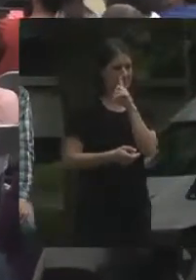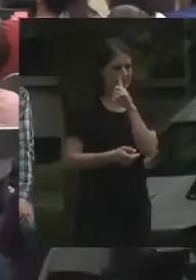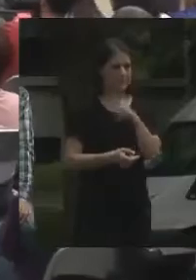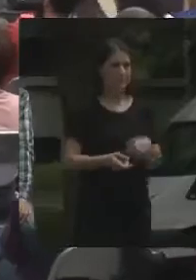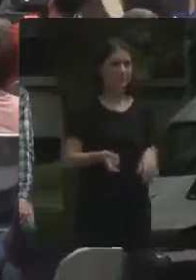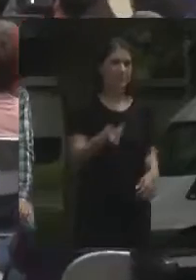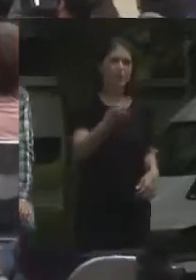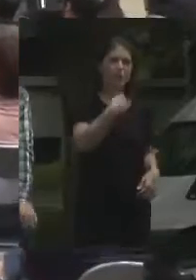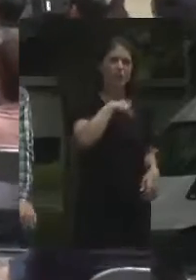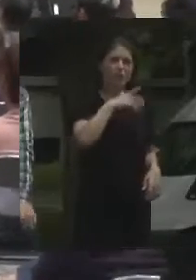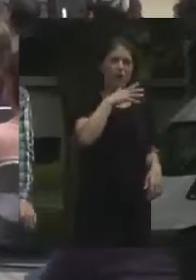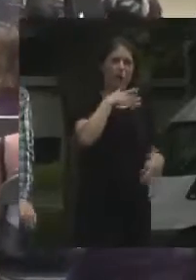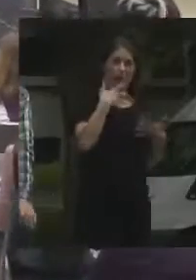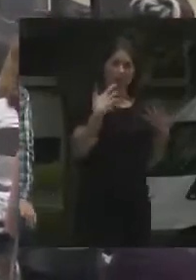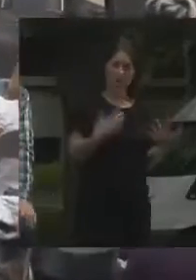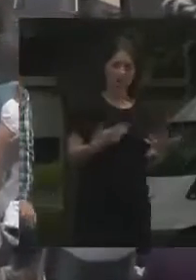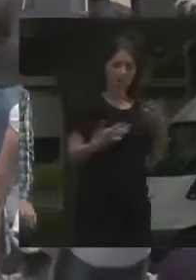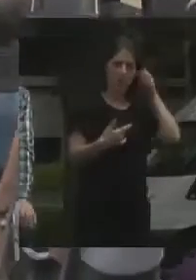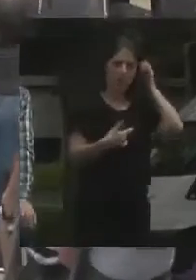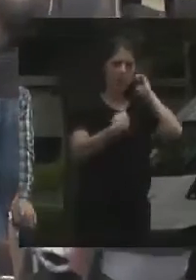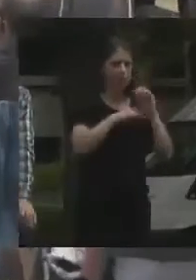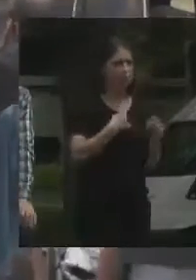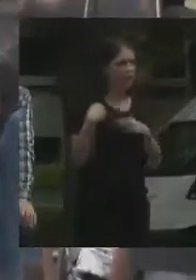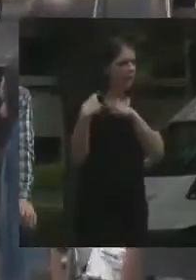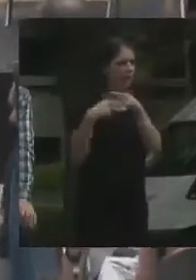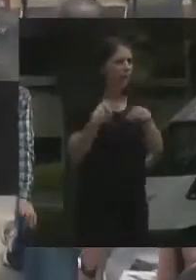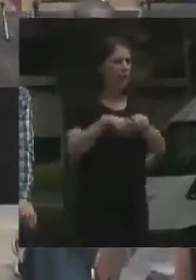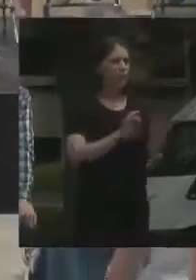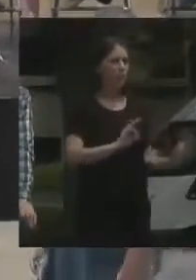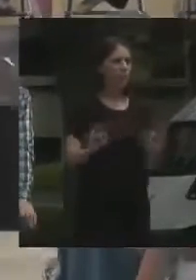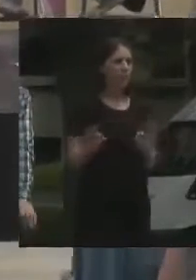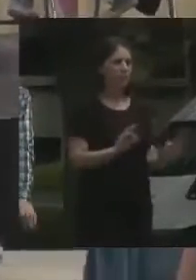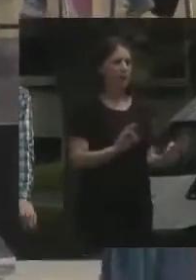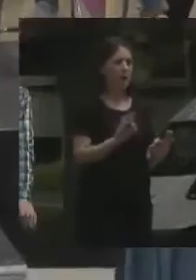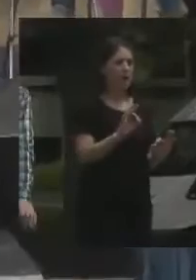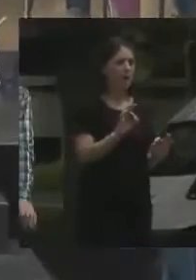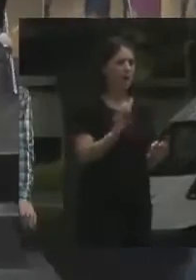Temos hoxe no país a xeración mellor preparada da historia